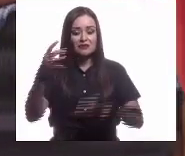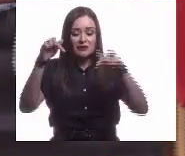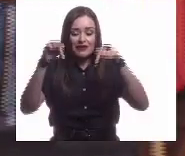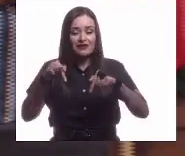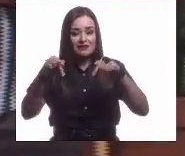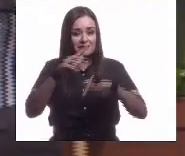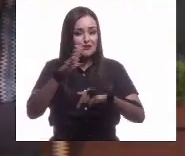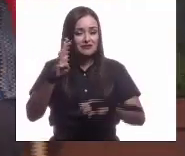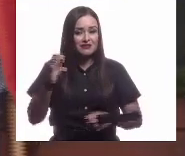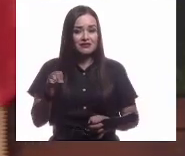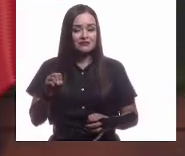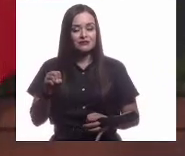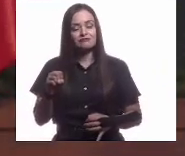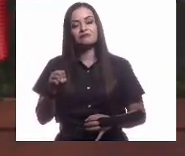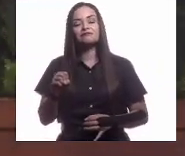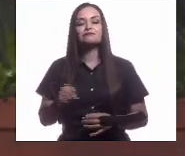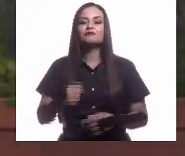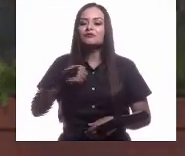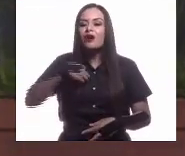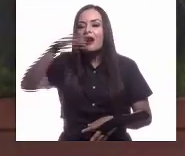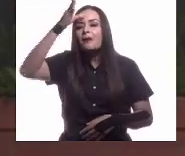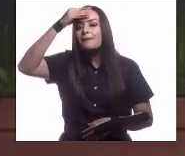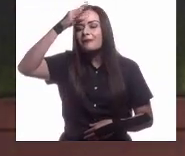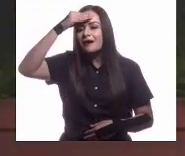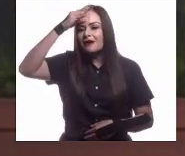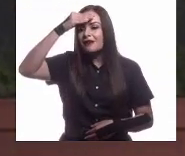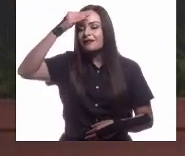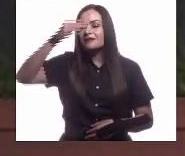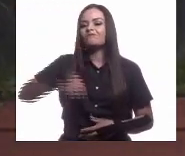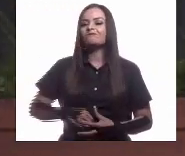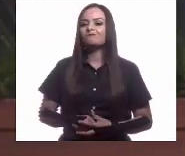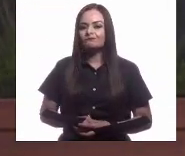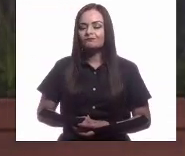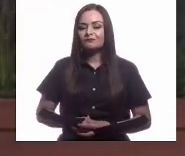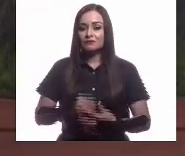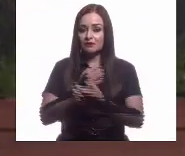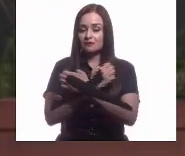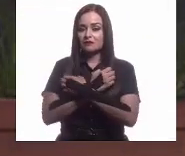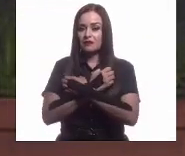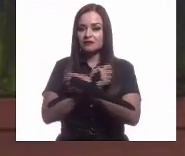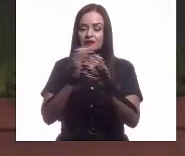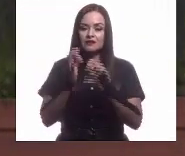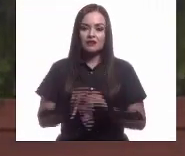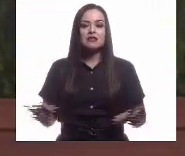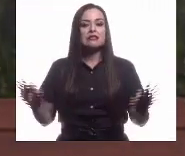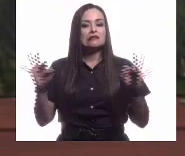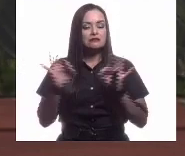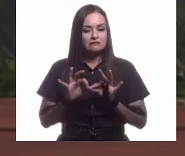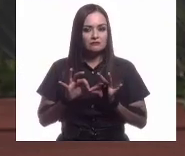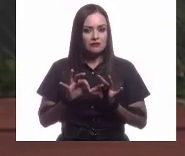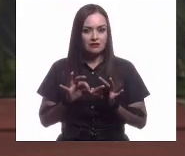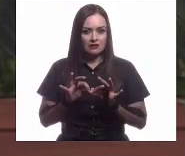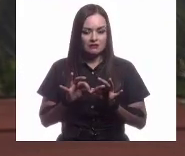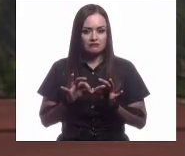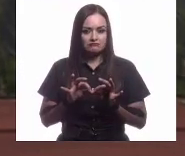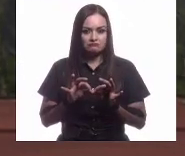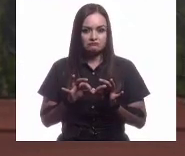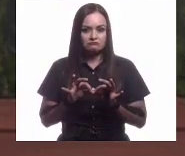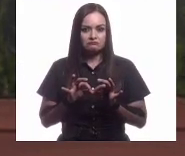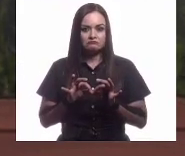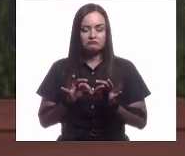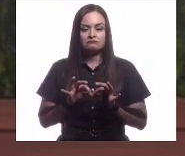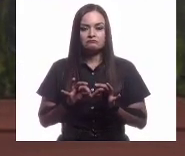tierra. De él aprendí que el porvenir está en la educación de su gente. Él